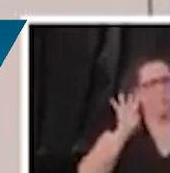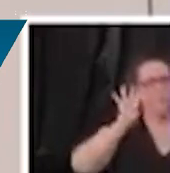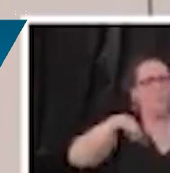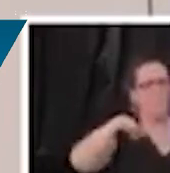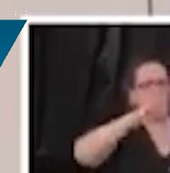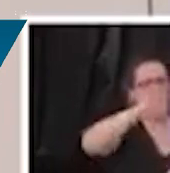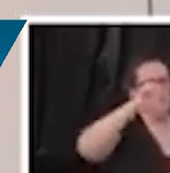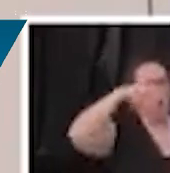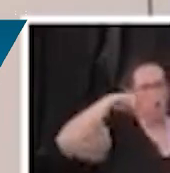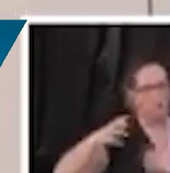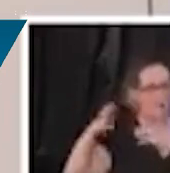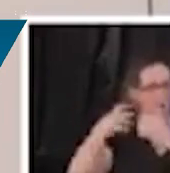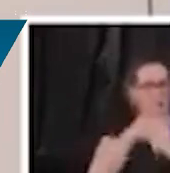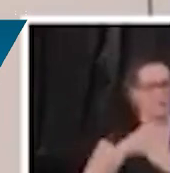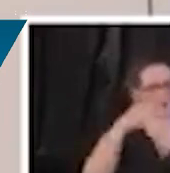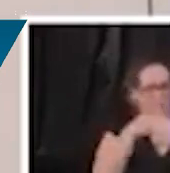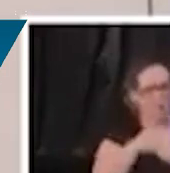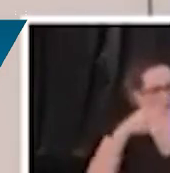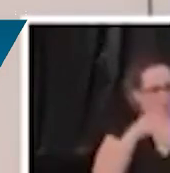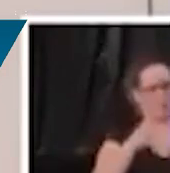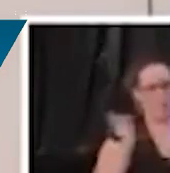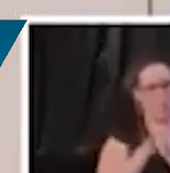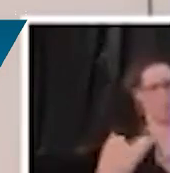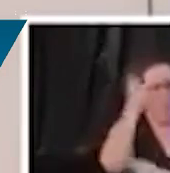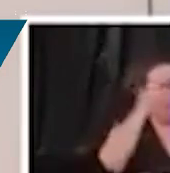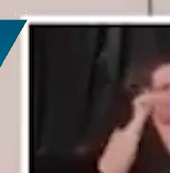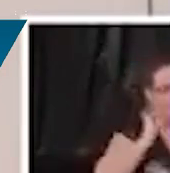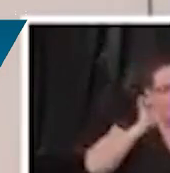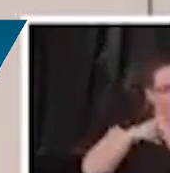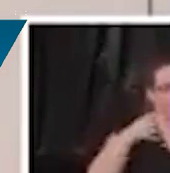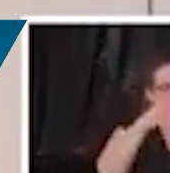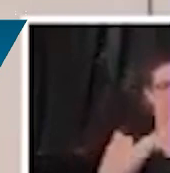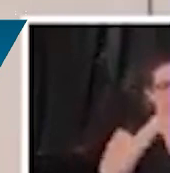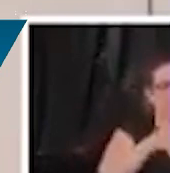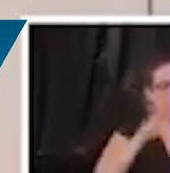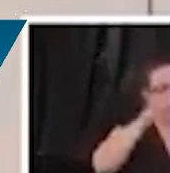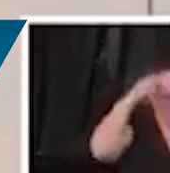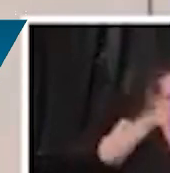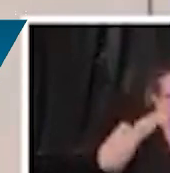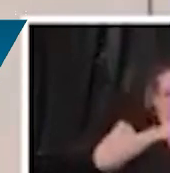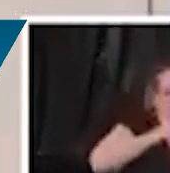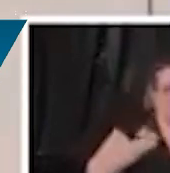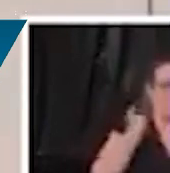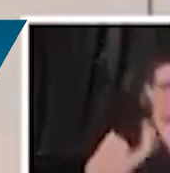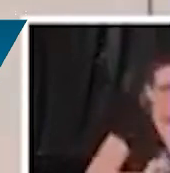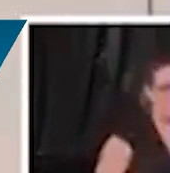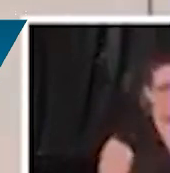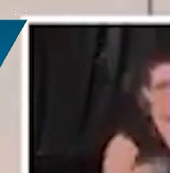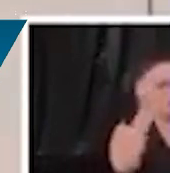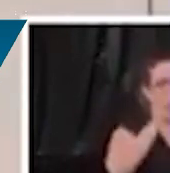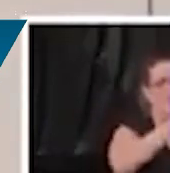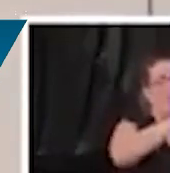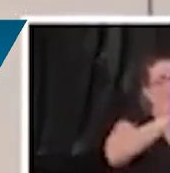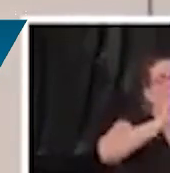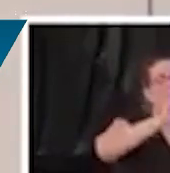y afecta directamente a los partidos políticos. Una cosa, y ahora voy a romper una lanza en favor de Tezanos, aunque parezca mentira, ¿vale? Lo